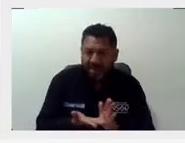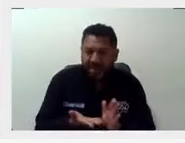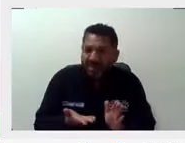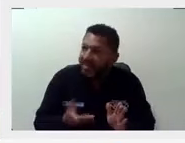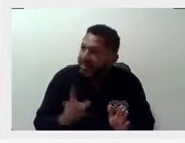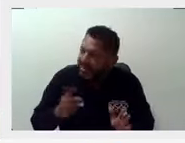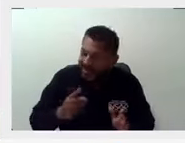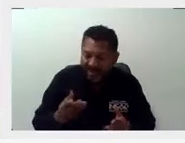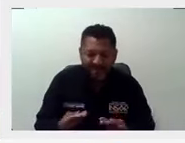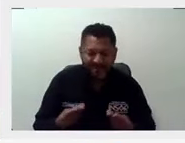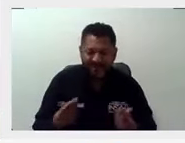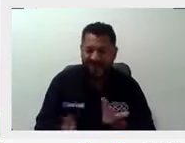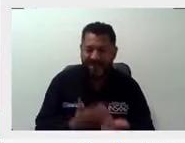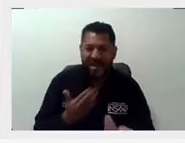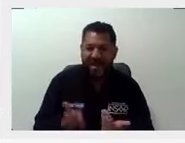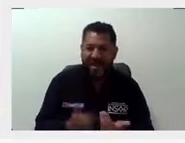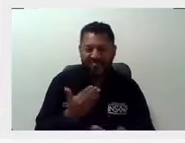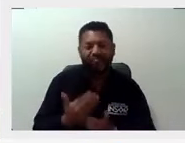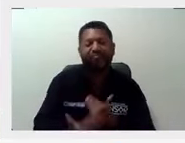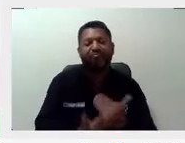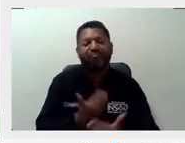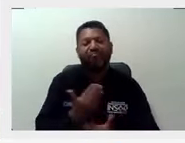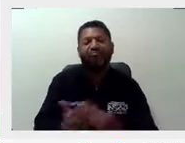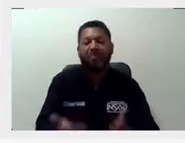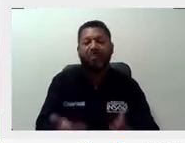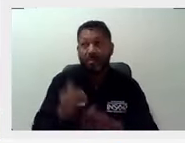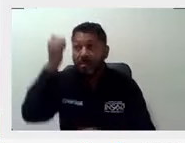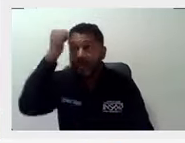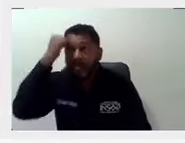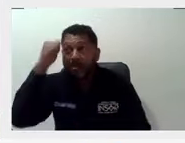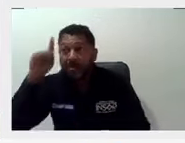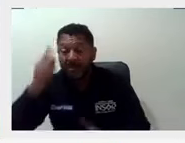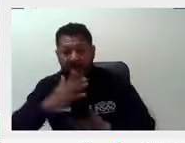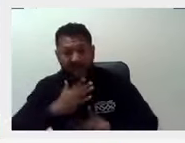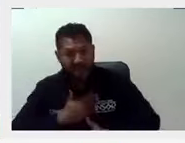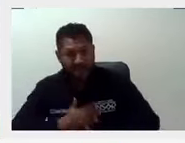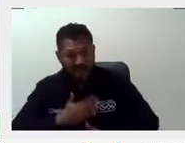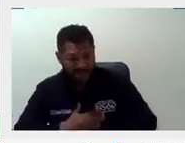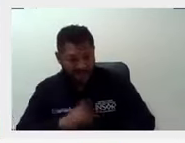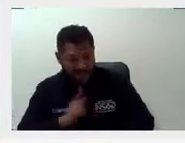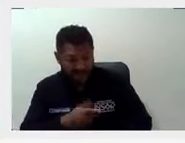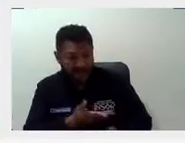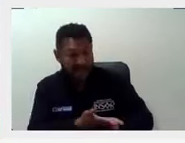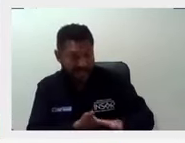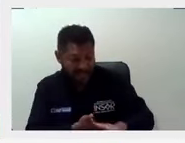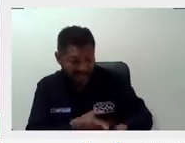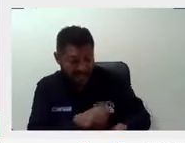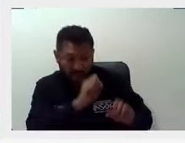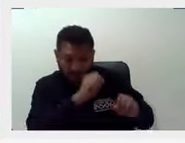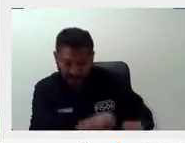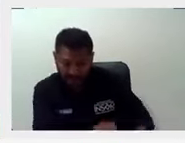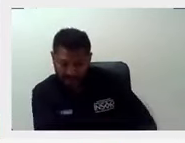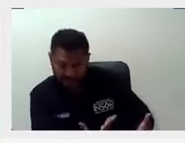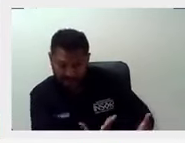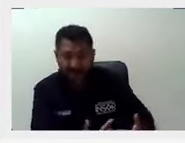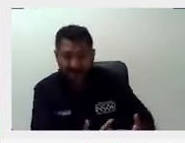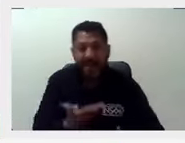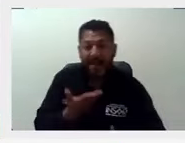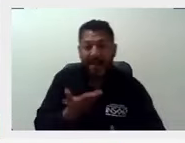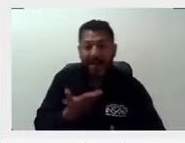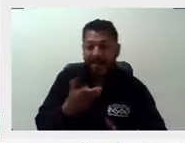fluir de la mejor manera. O sea, el maestro debe estar tranquilo que le está exigiendo lo que él puede dar, la mamá debe estar